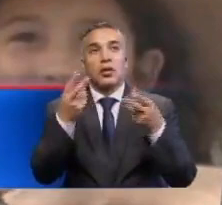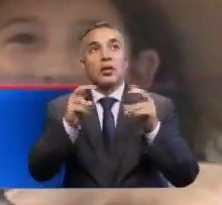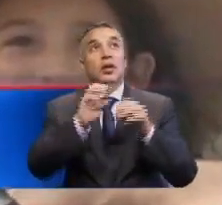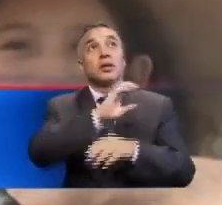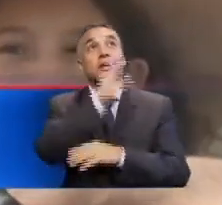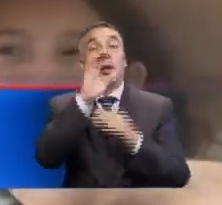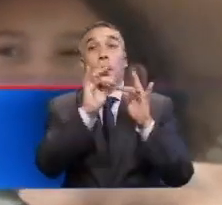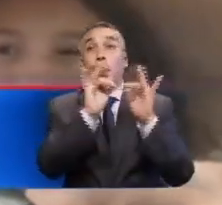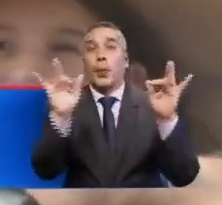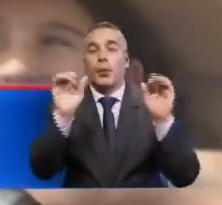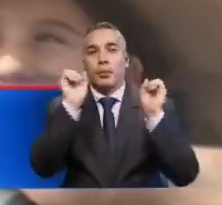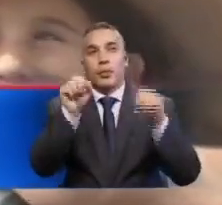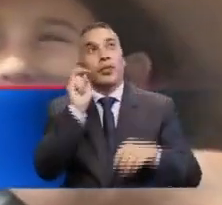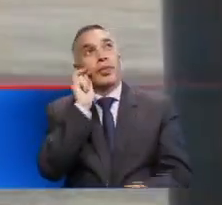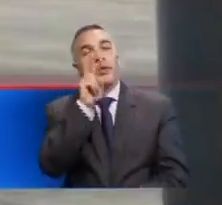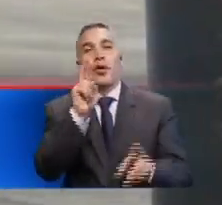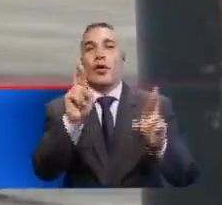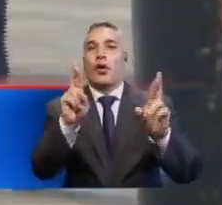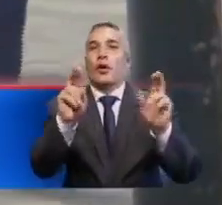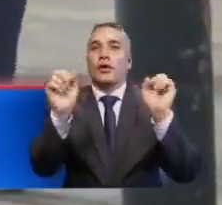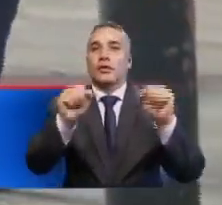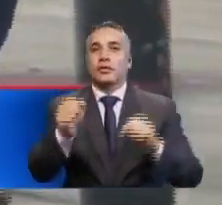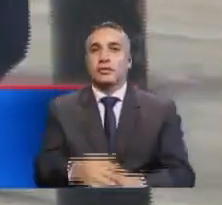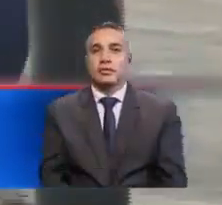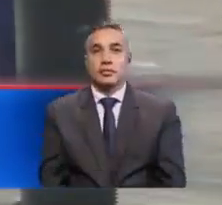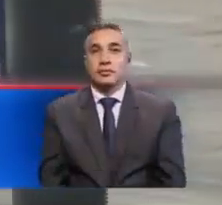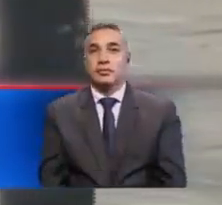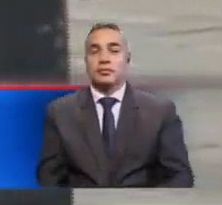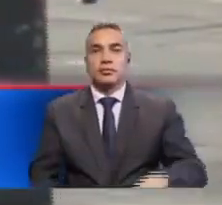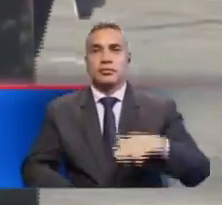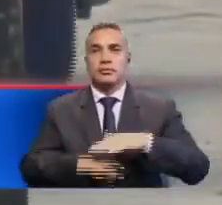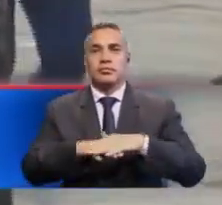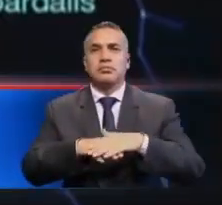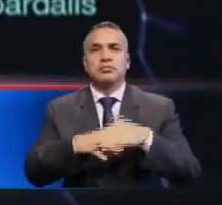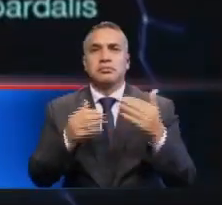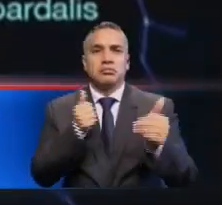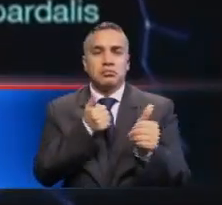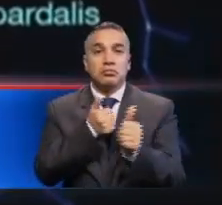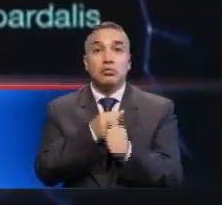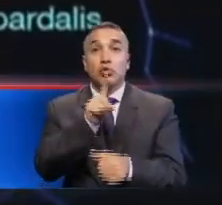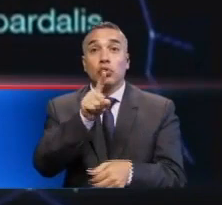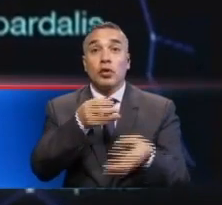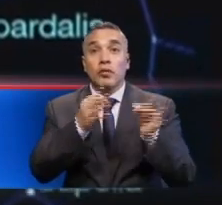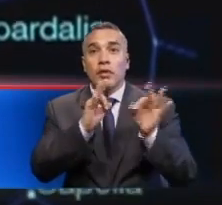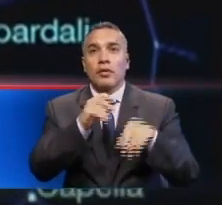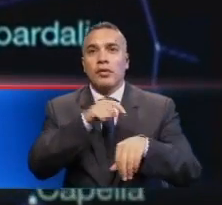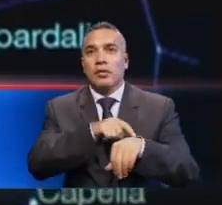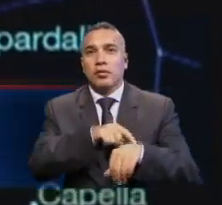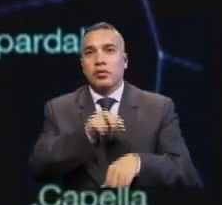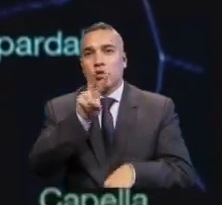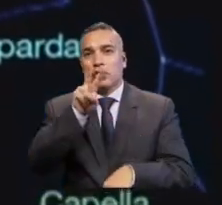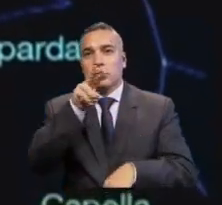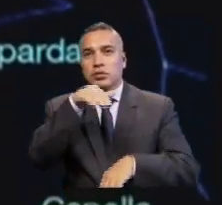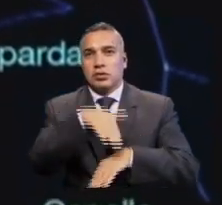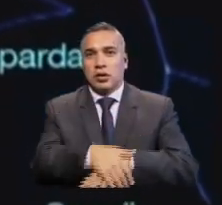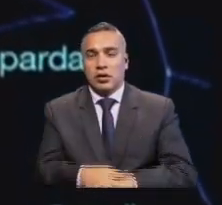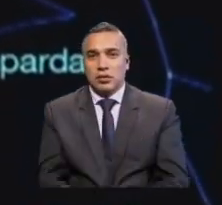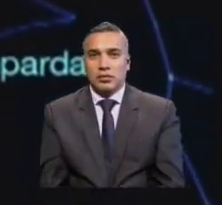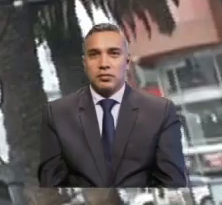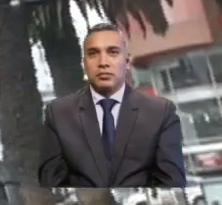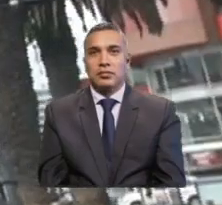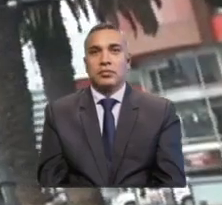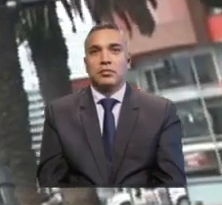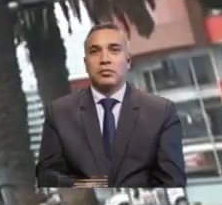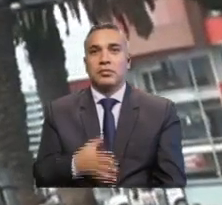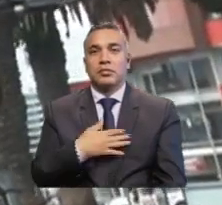Sí, ojalá esté despejado. El máximo acercamiento se producirá el 1 de febrero a las 14 horas, estando